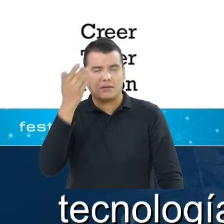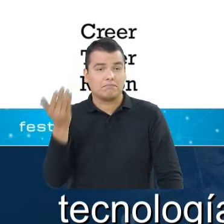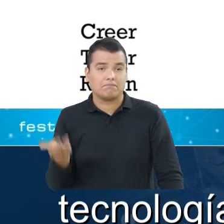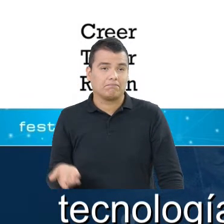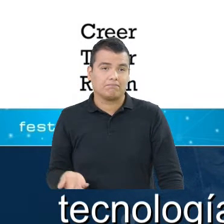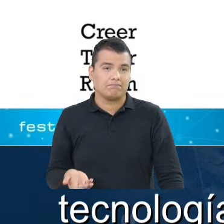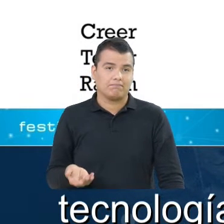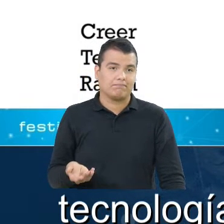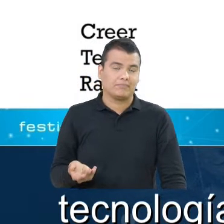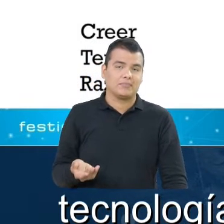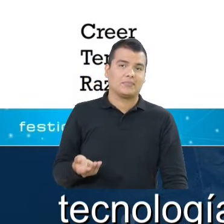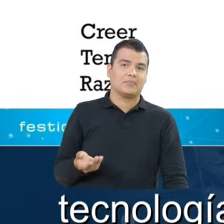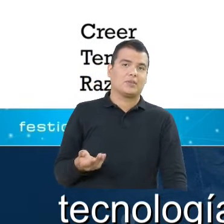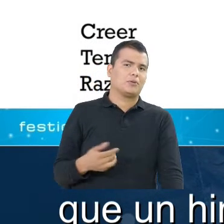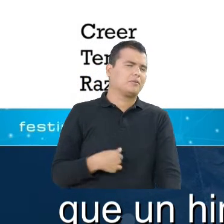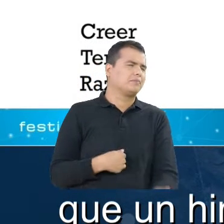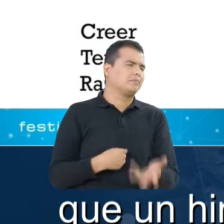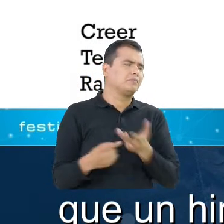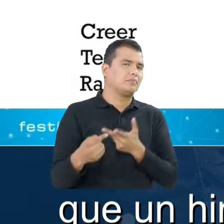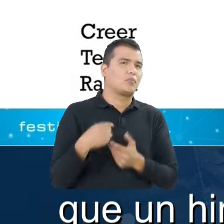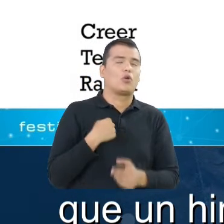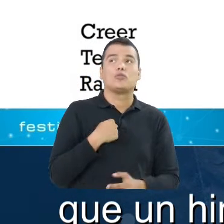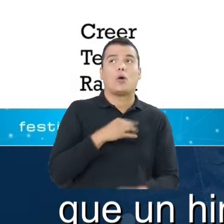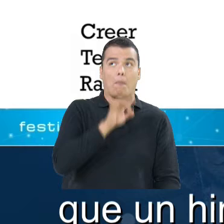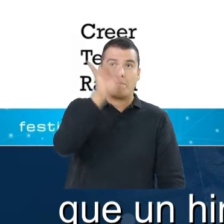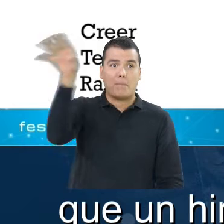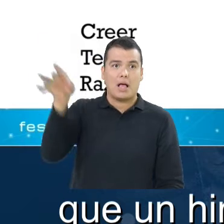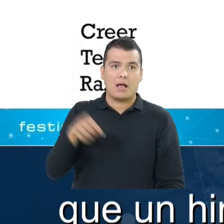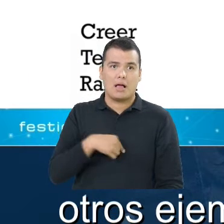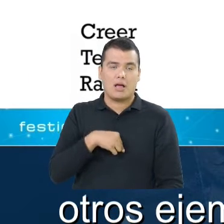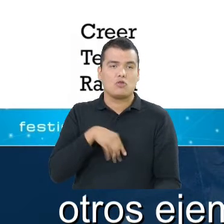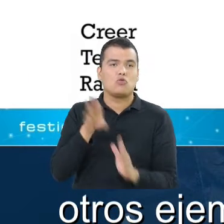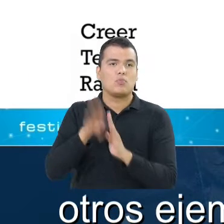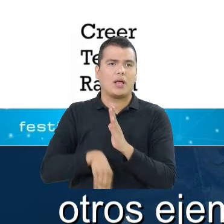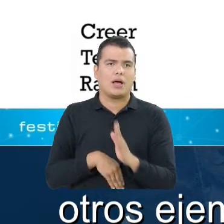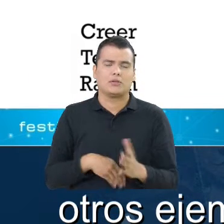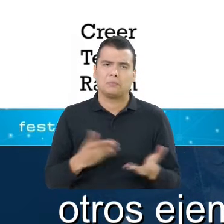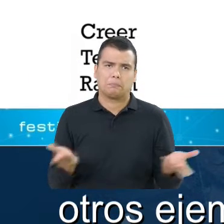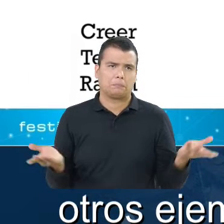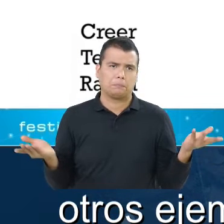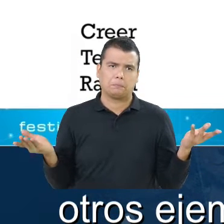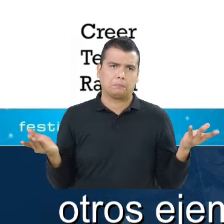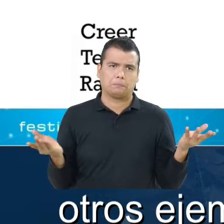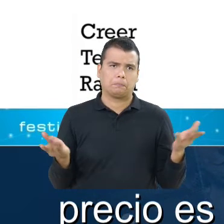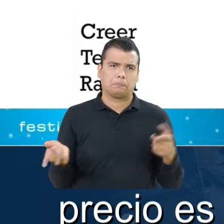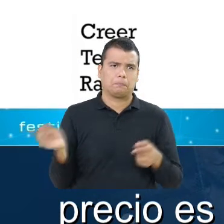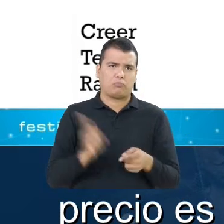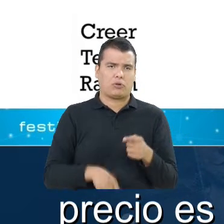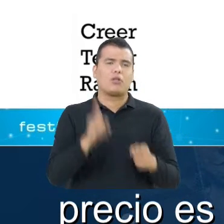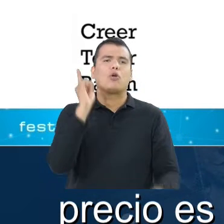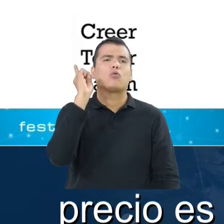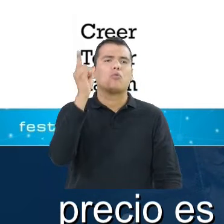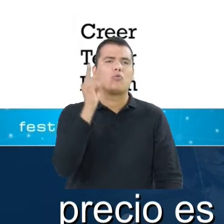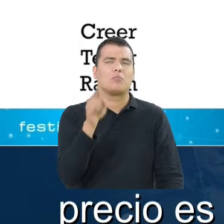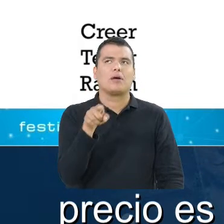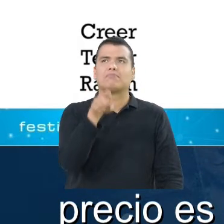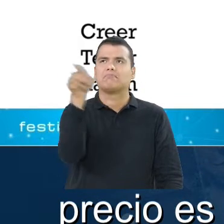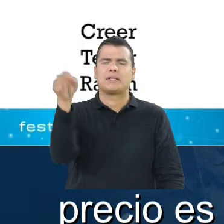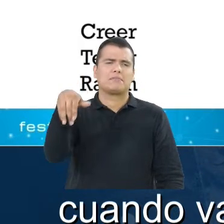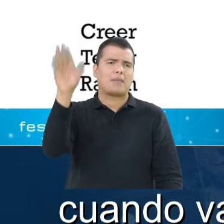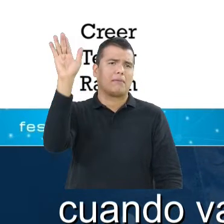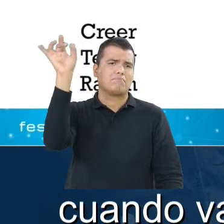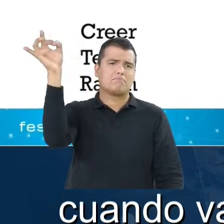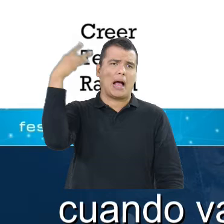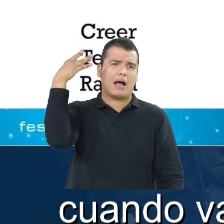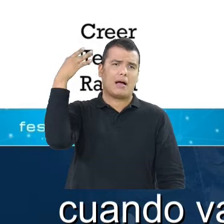ejemplos. Entonces, competir por precio es la peor idea que podemos tener cuando vamos a desarrollar un producto, porque siempre va a haber uno más barato que